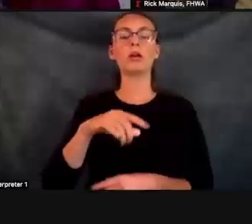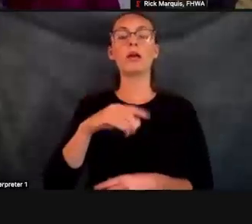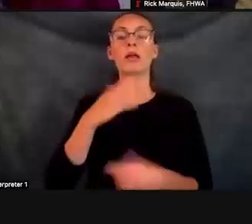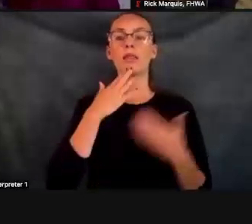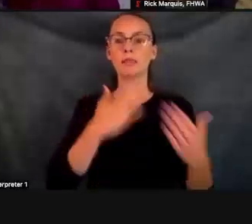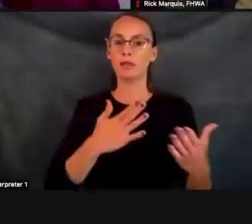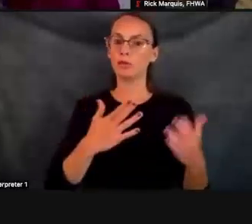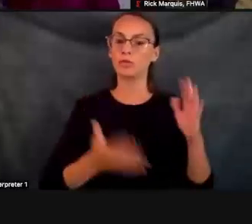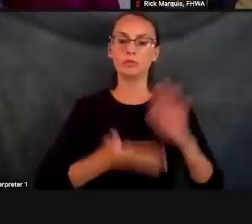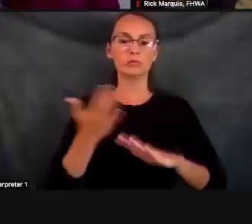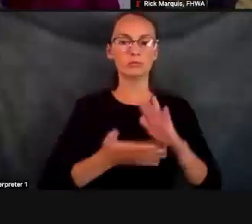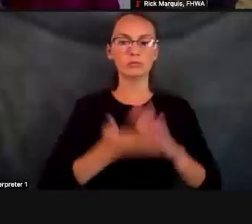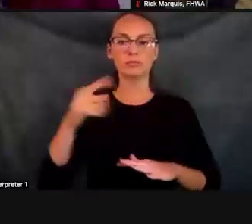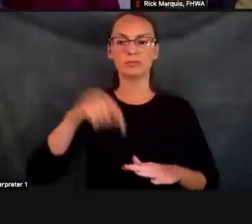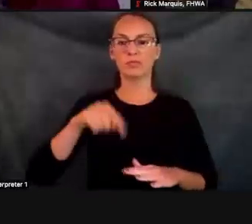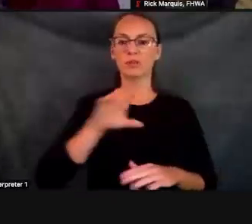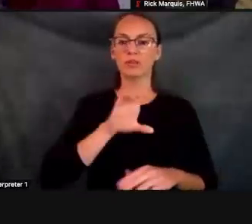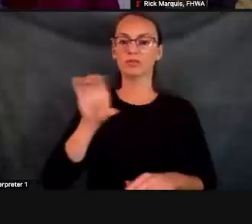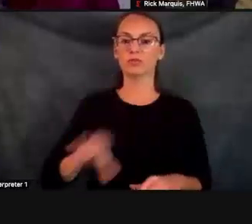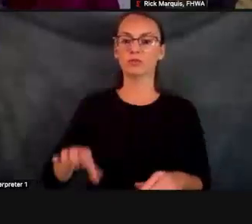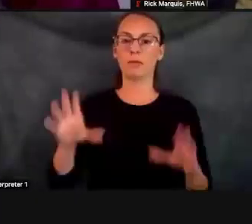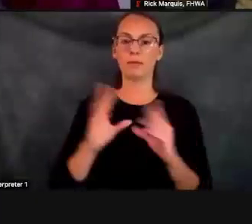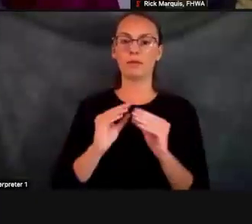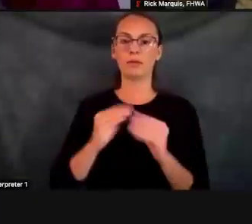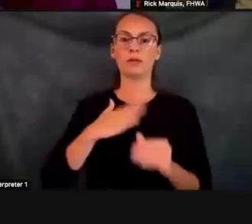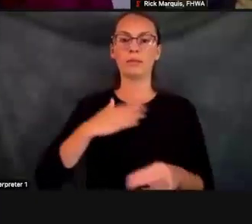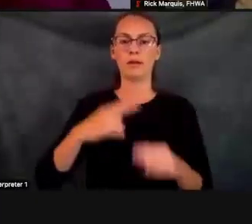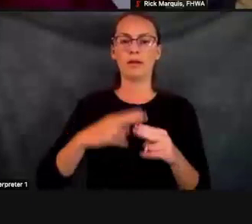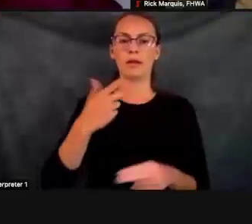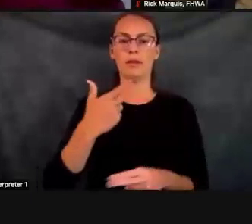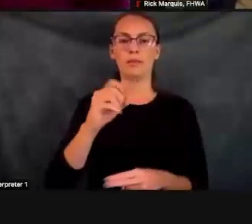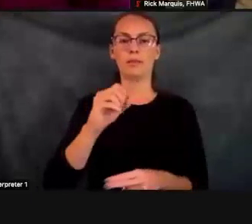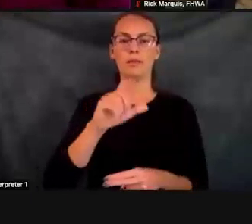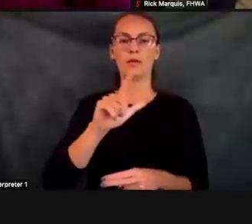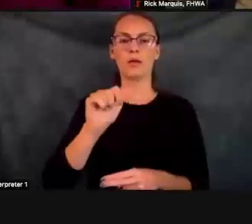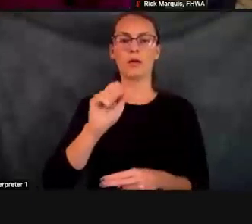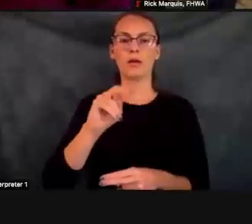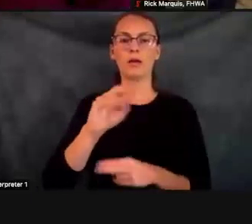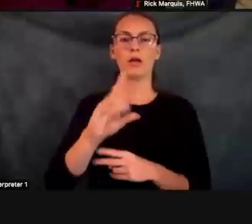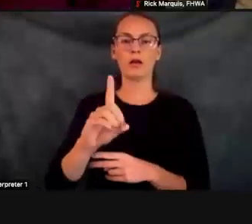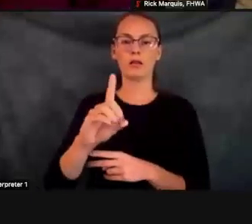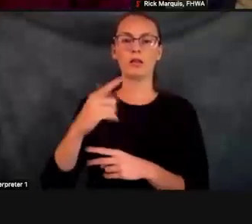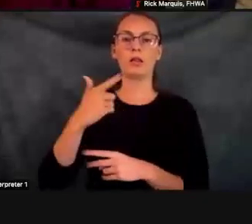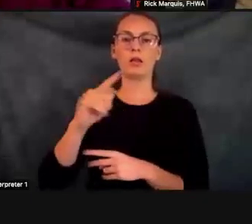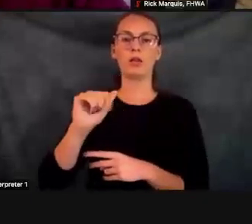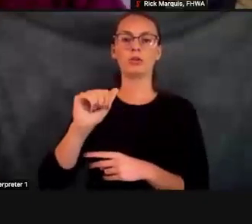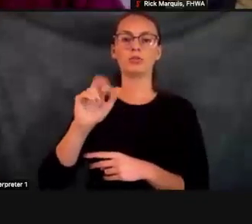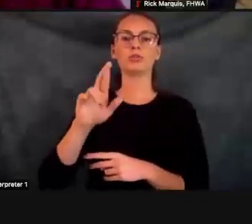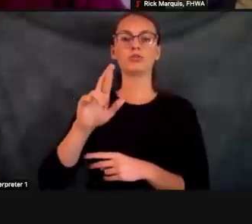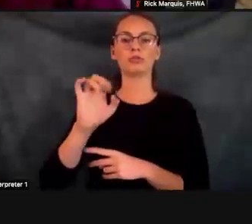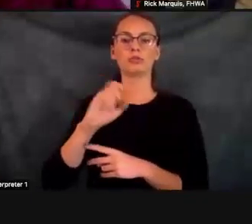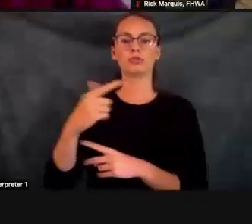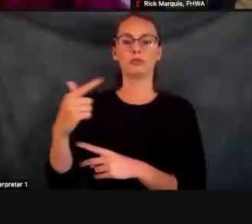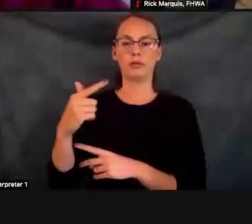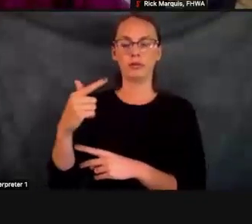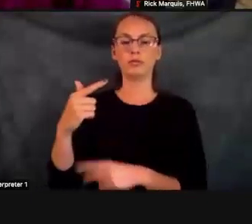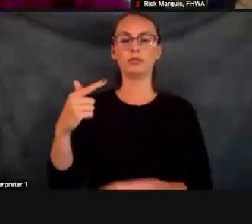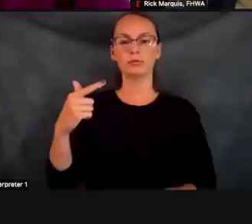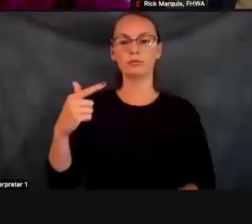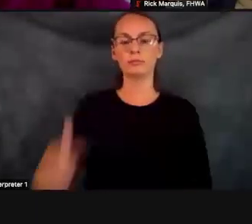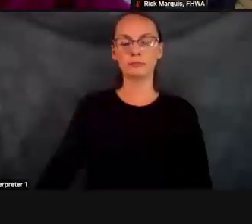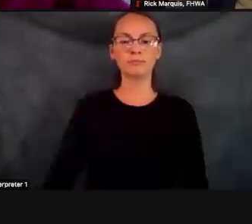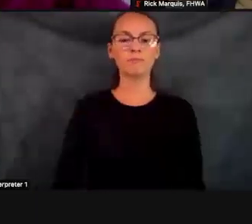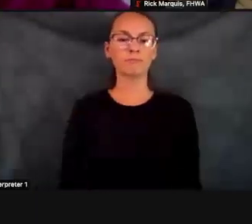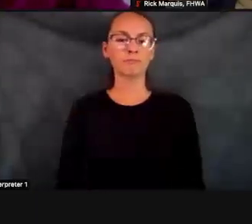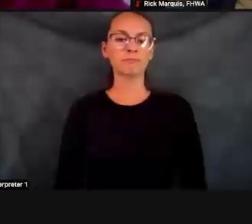por realizar esta reunión. Va muy bien, inclusive con los problemas técnicos. Mi nombre es